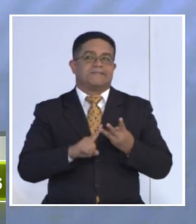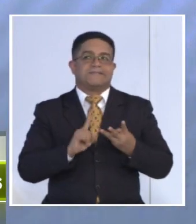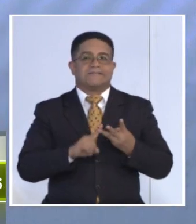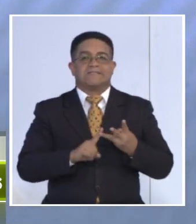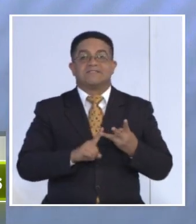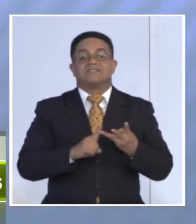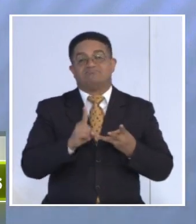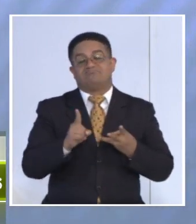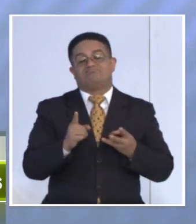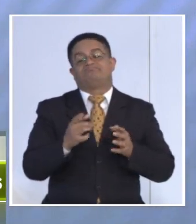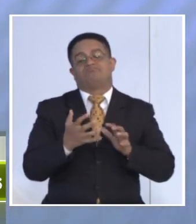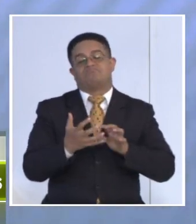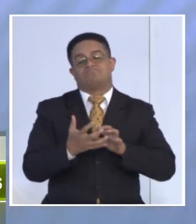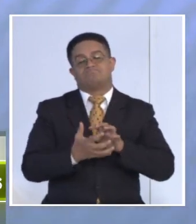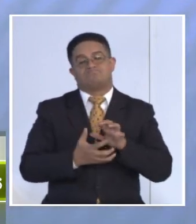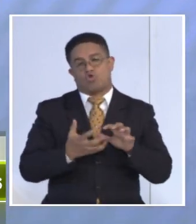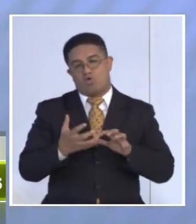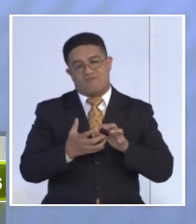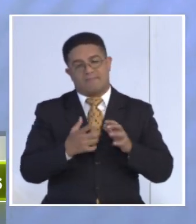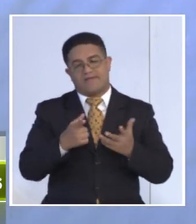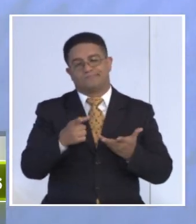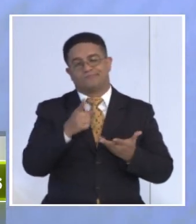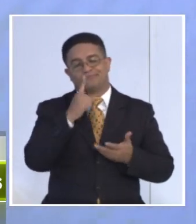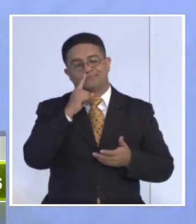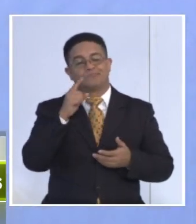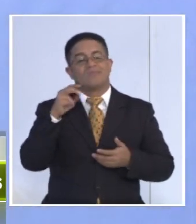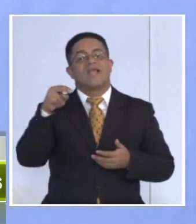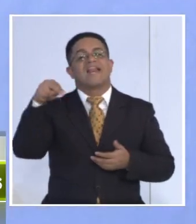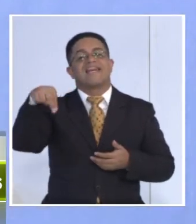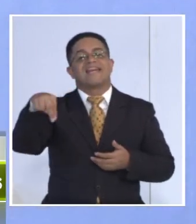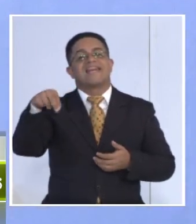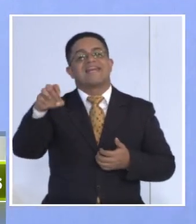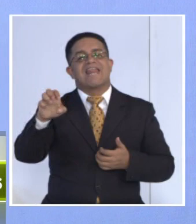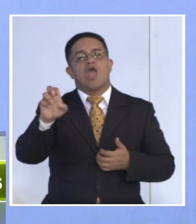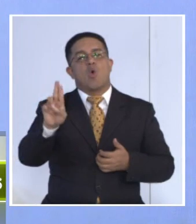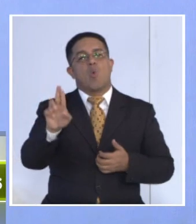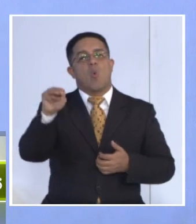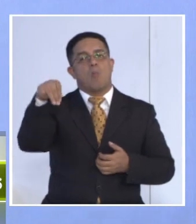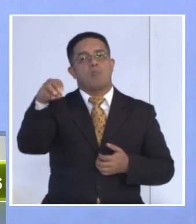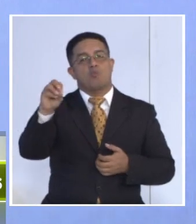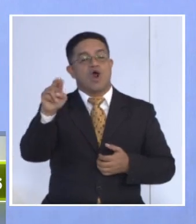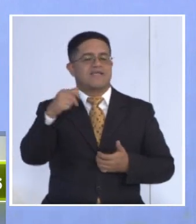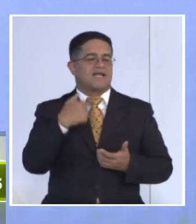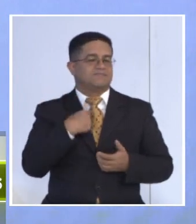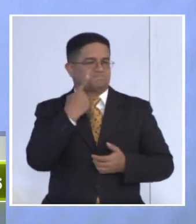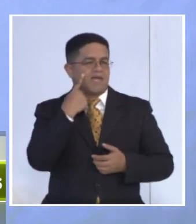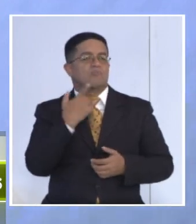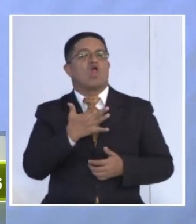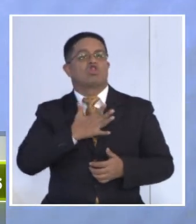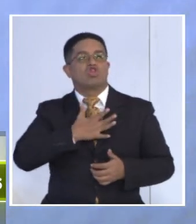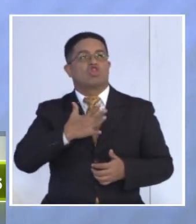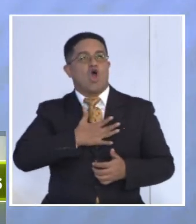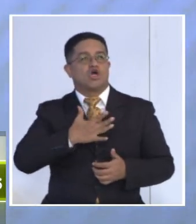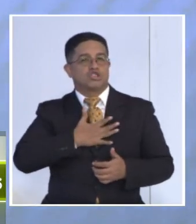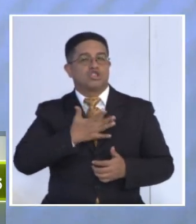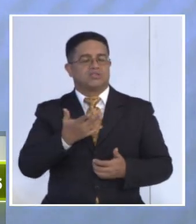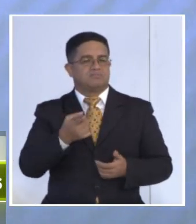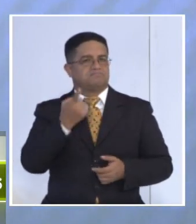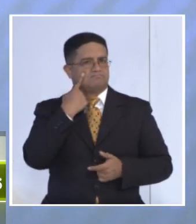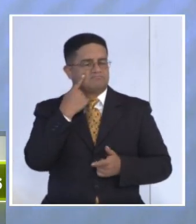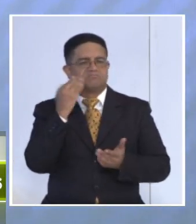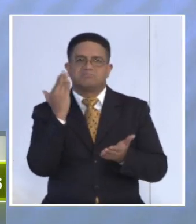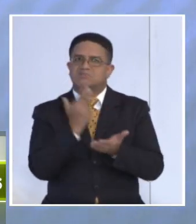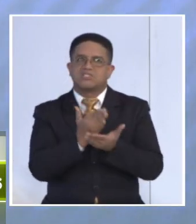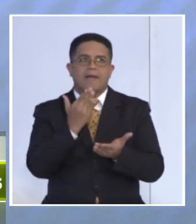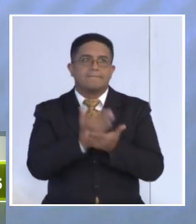asociada y por supuesto neumonías, el reflejo normal de la tos, que es un reflejo protector, sin duda que va a aparecer en estos pacientes